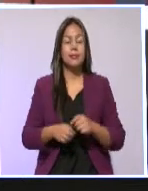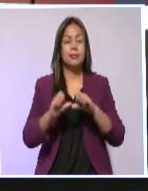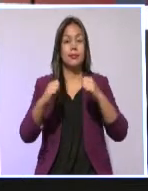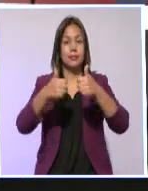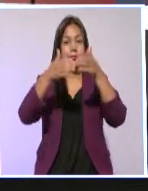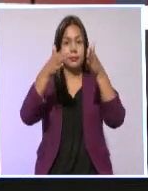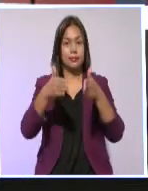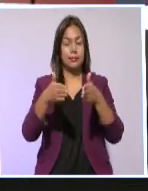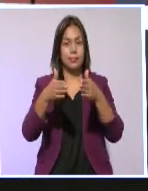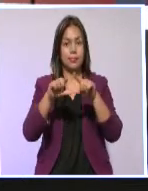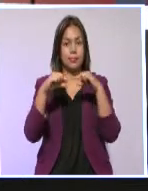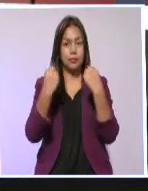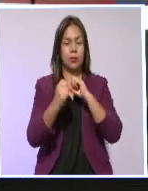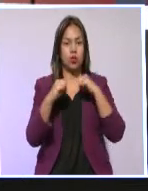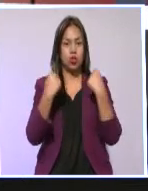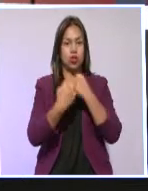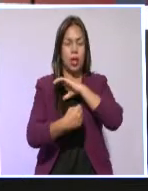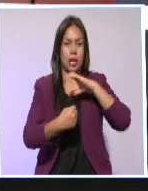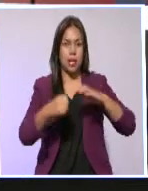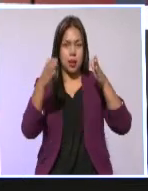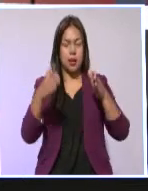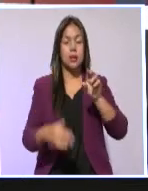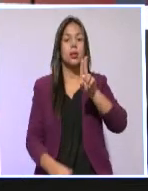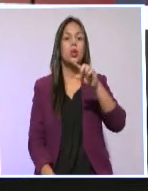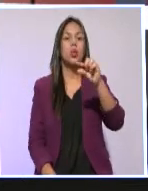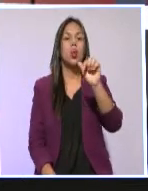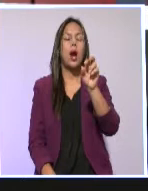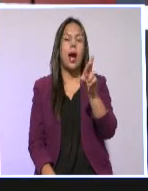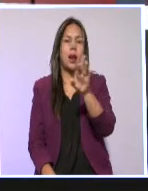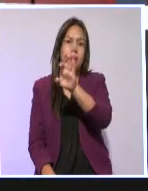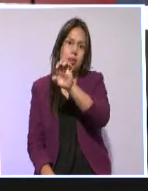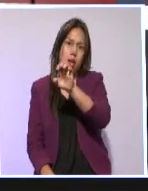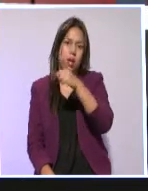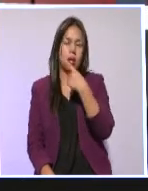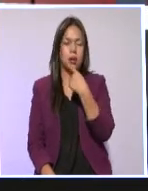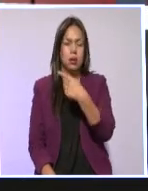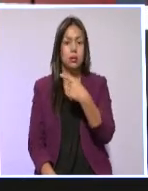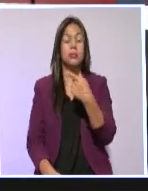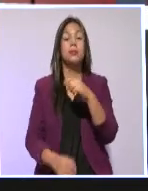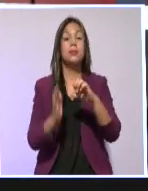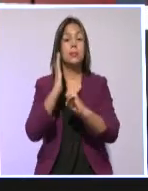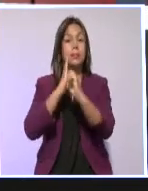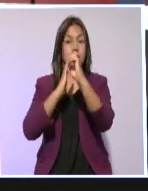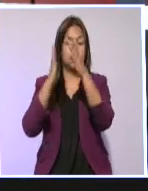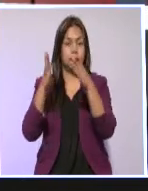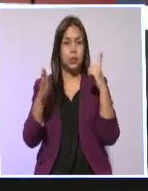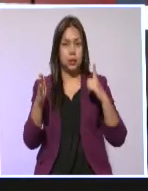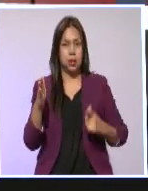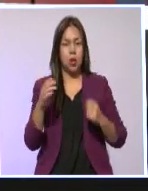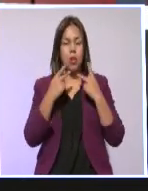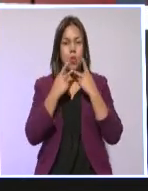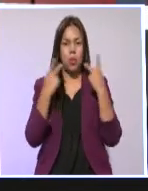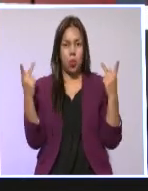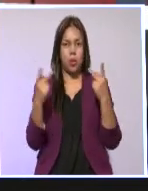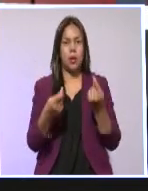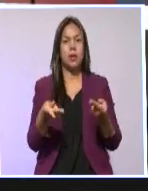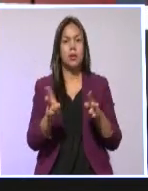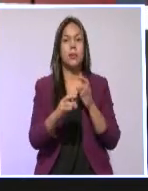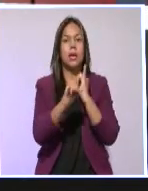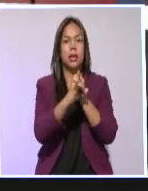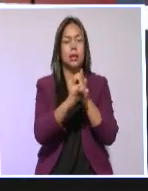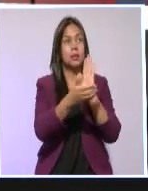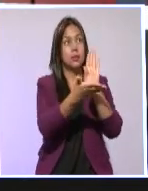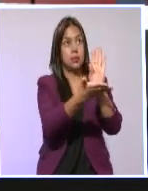por el Partido Social Cristiano, Blanca Ugarte, insistió en que tanto el Ministerio de Salud Pública como el Instituto Ecuatoriano de